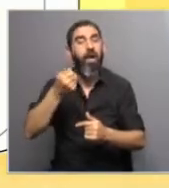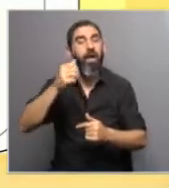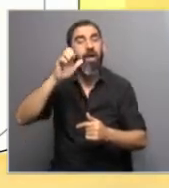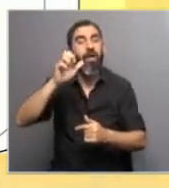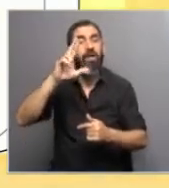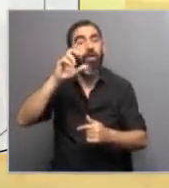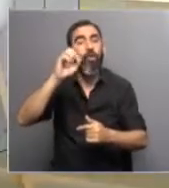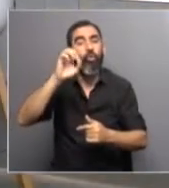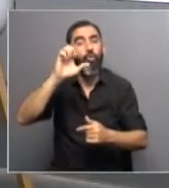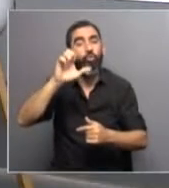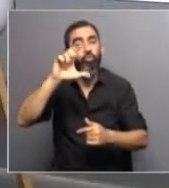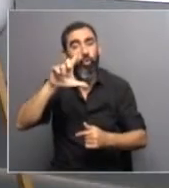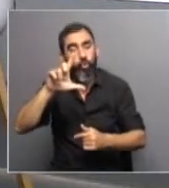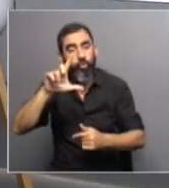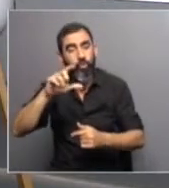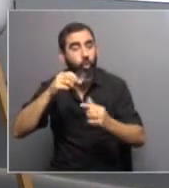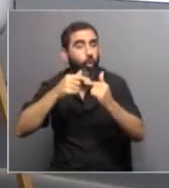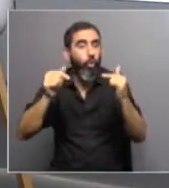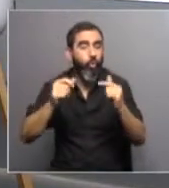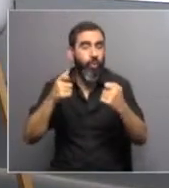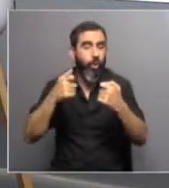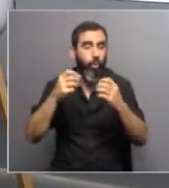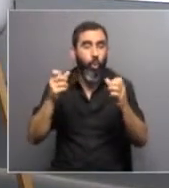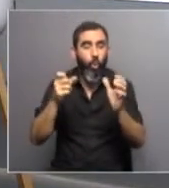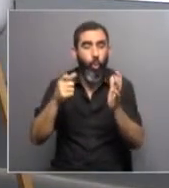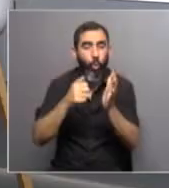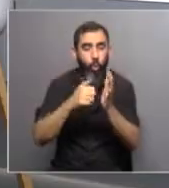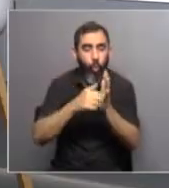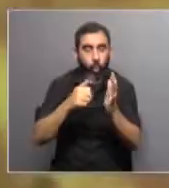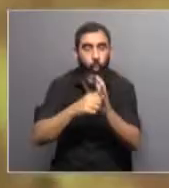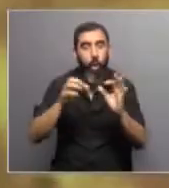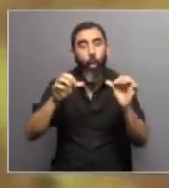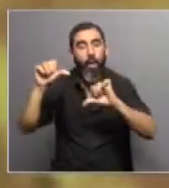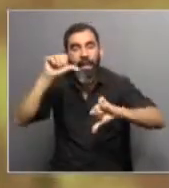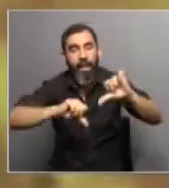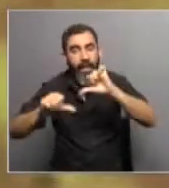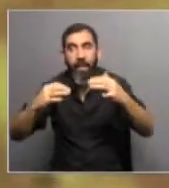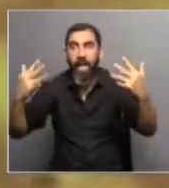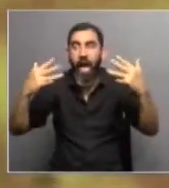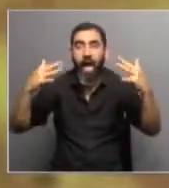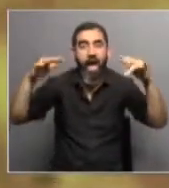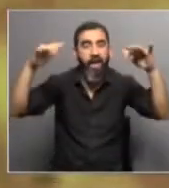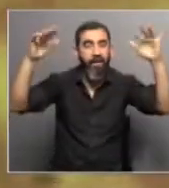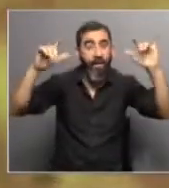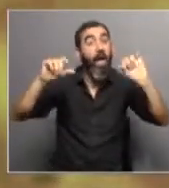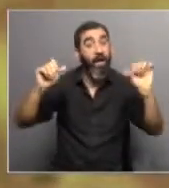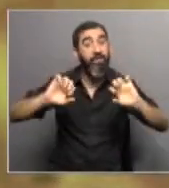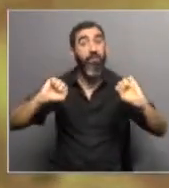aerosoles me refiero a partículas sólidas y partículas líquidas suspendidas en el aire que tienden a enfriar el